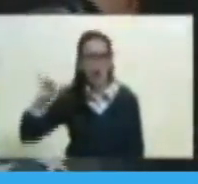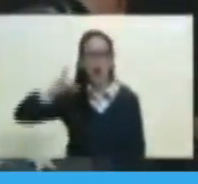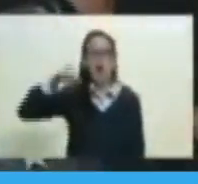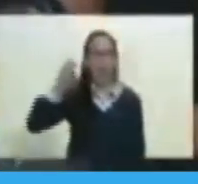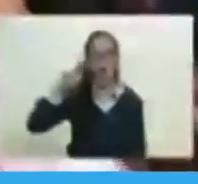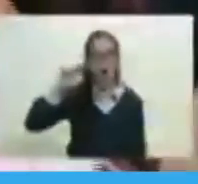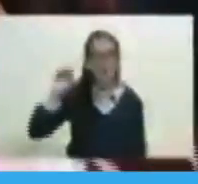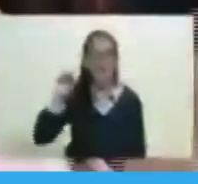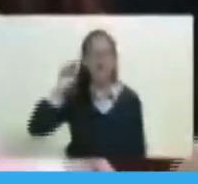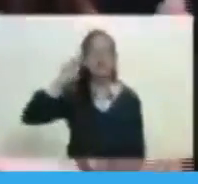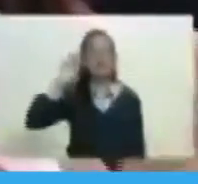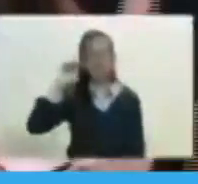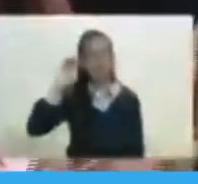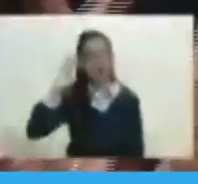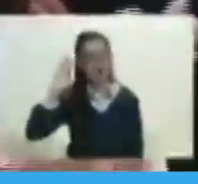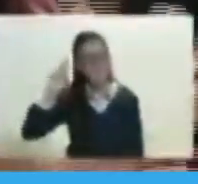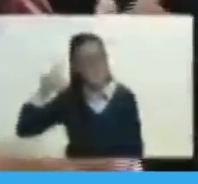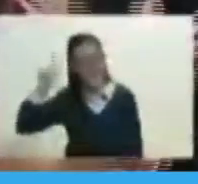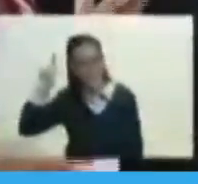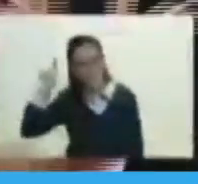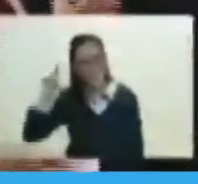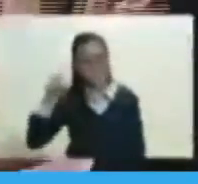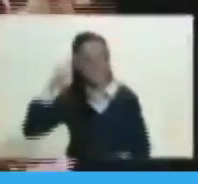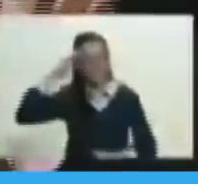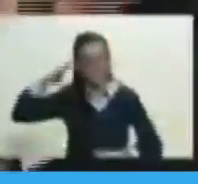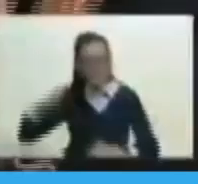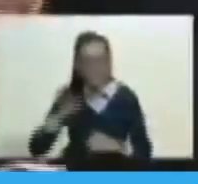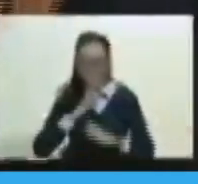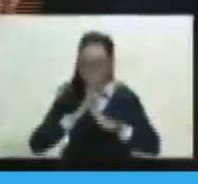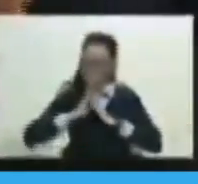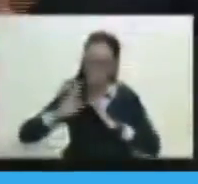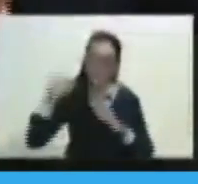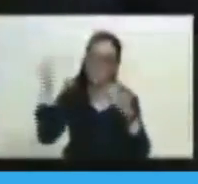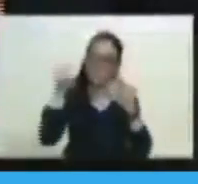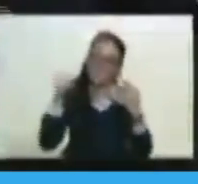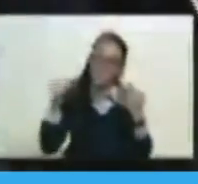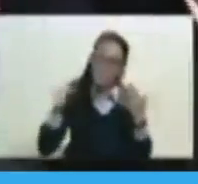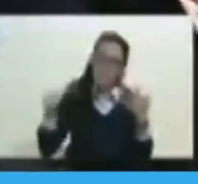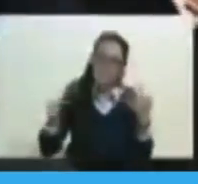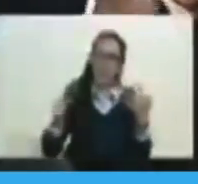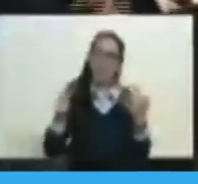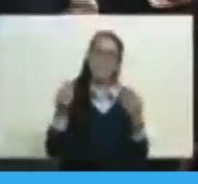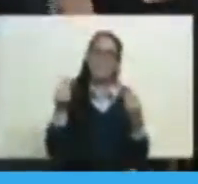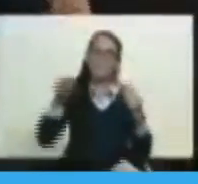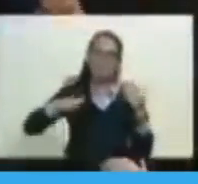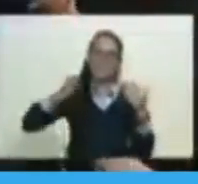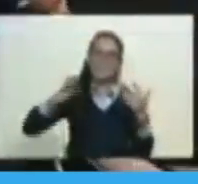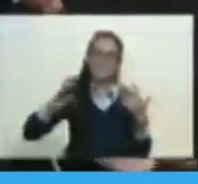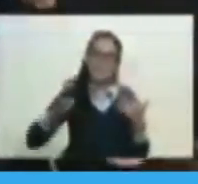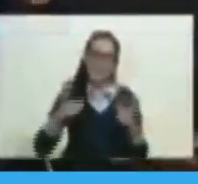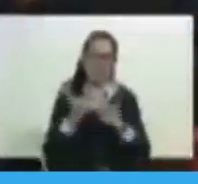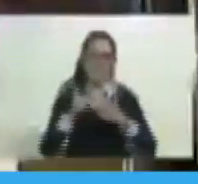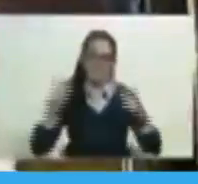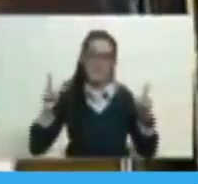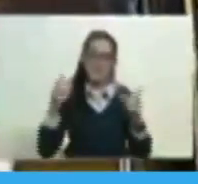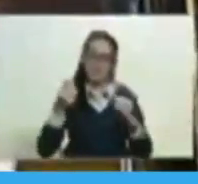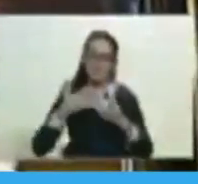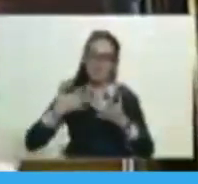Caracas. Ella es la nueva presidenta de la Asamblea Constituyente, en la cual, como ustedes pueden observar, la primera dama de Venezuela es parte de